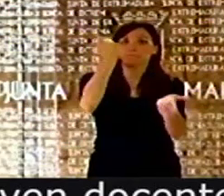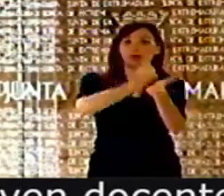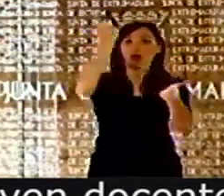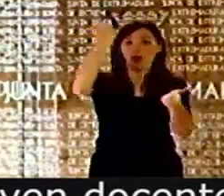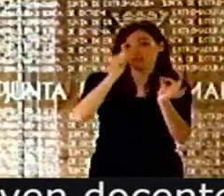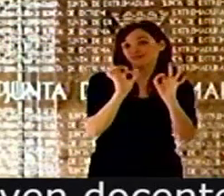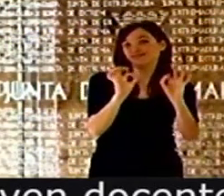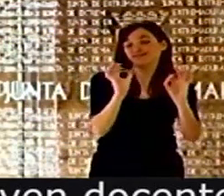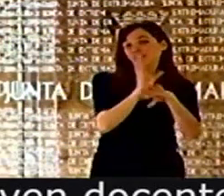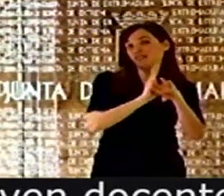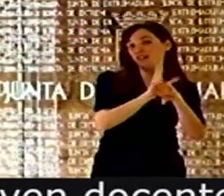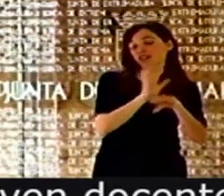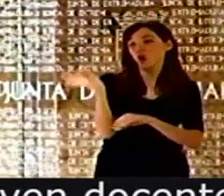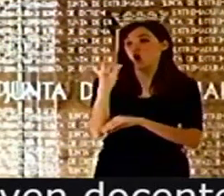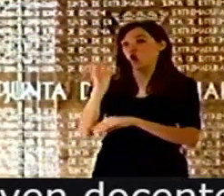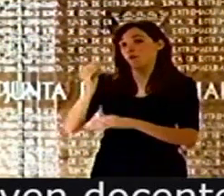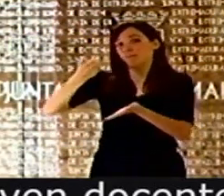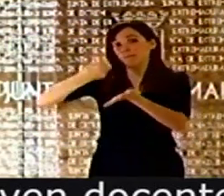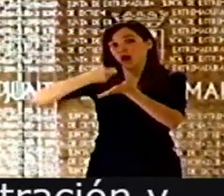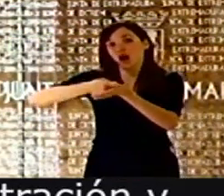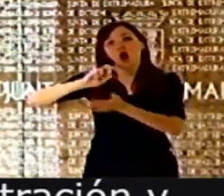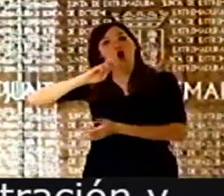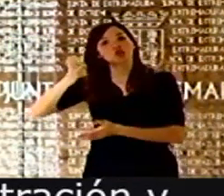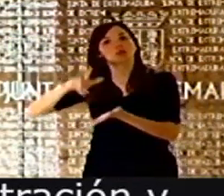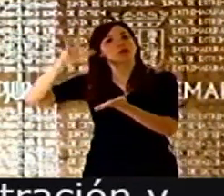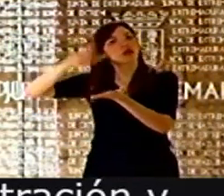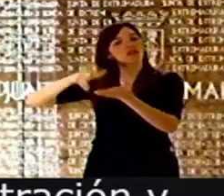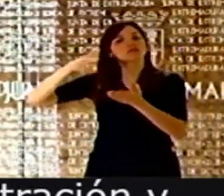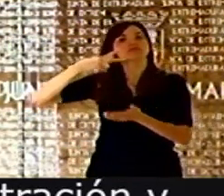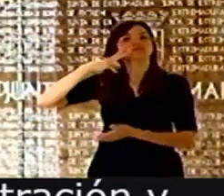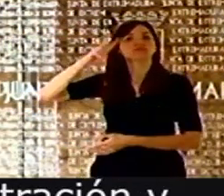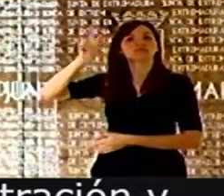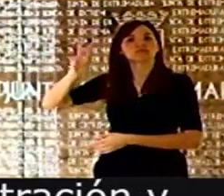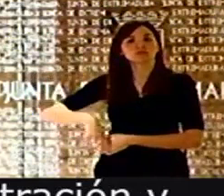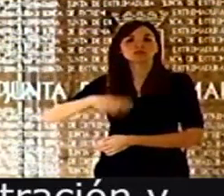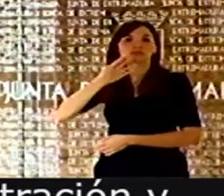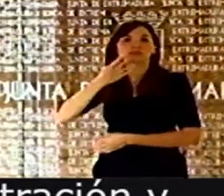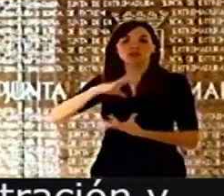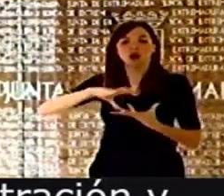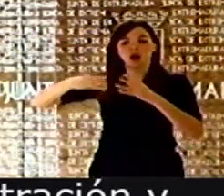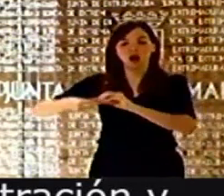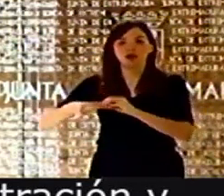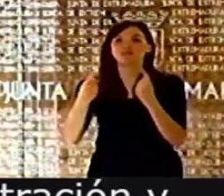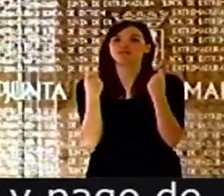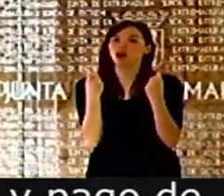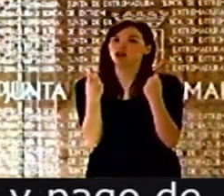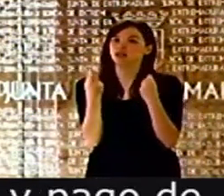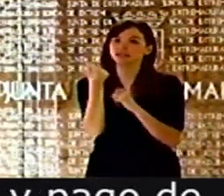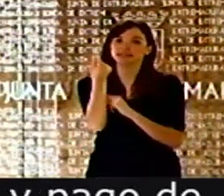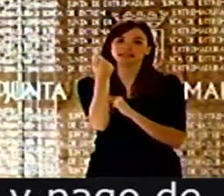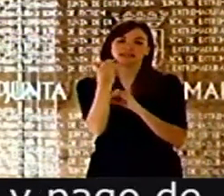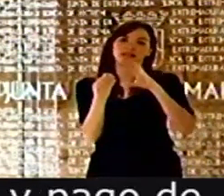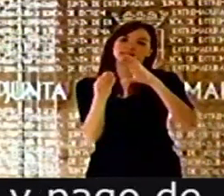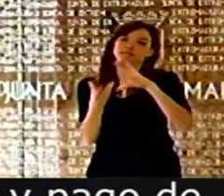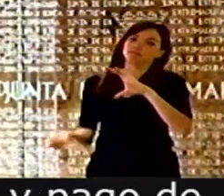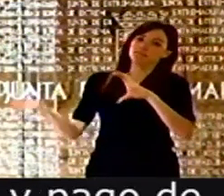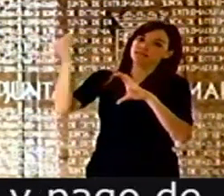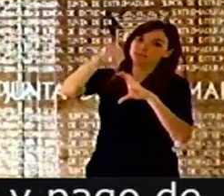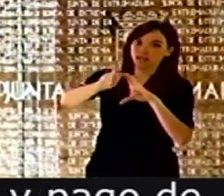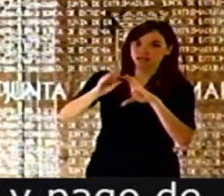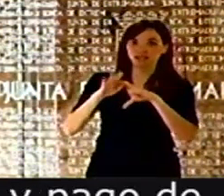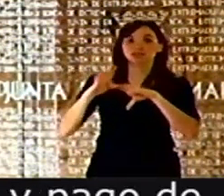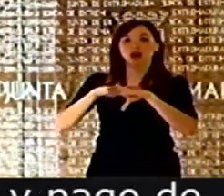complementos retributivos y de homologación salarial al personal docente contratado laboral, se hace necesario incrementar la transferencia global